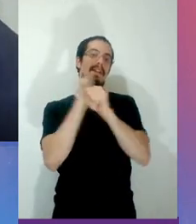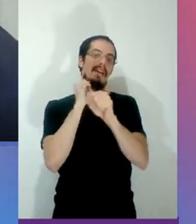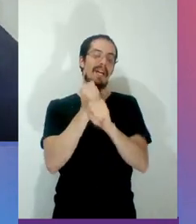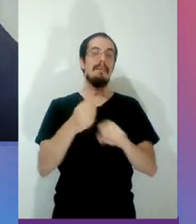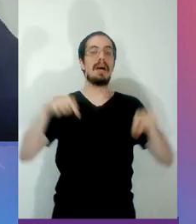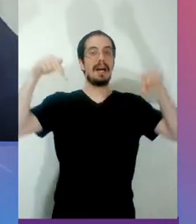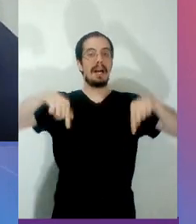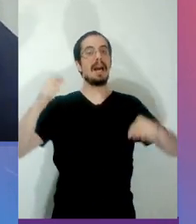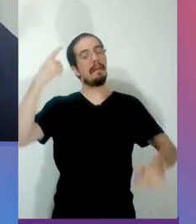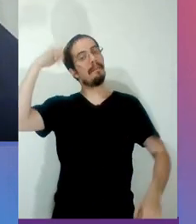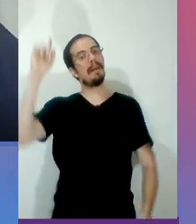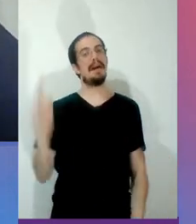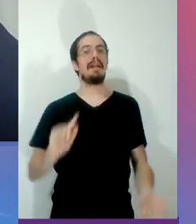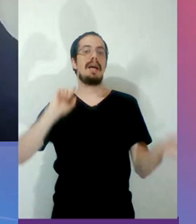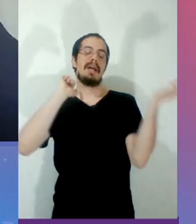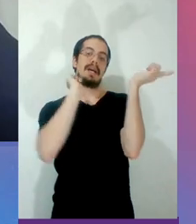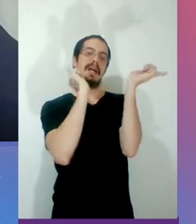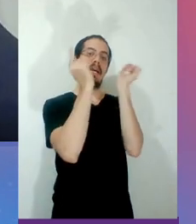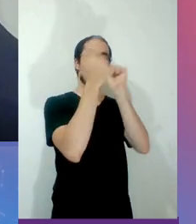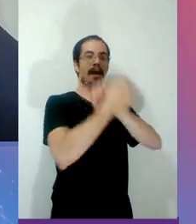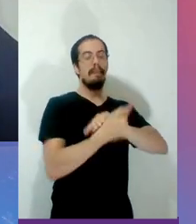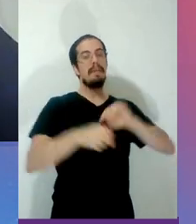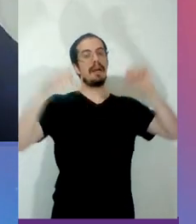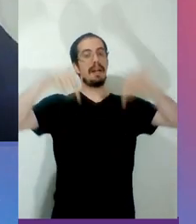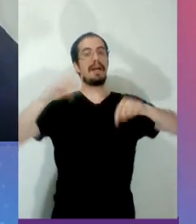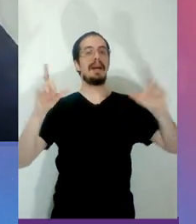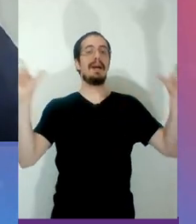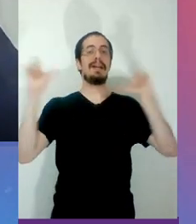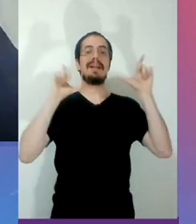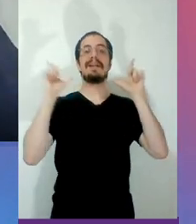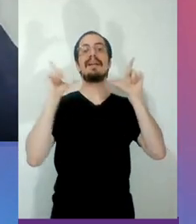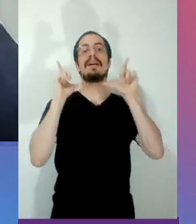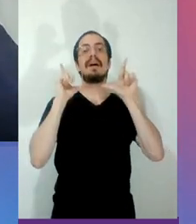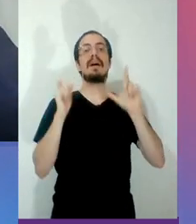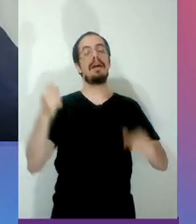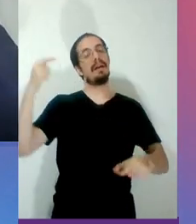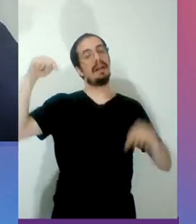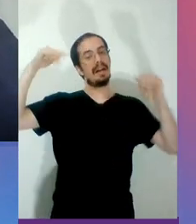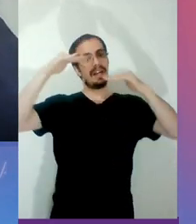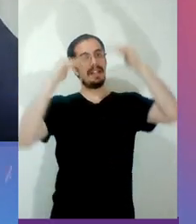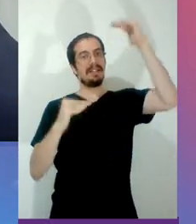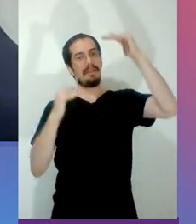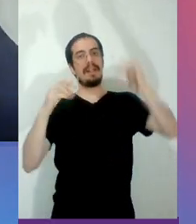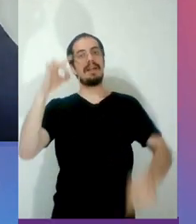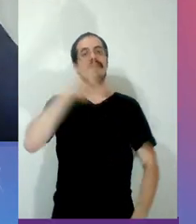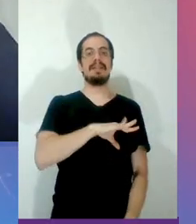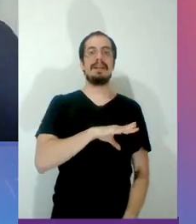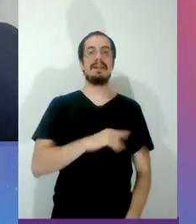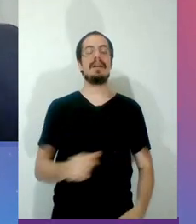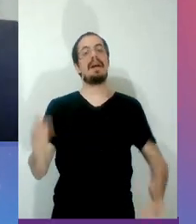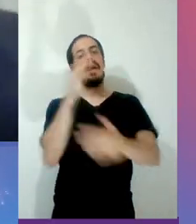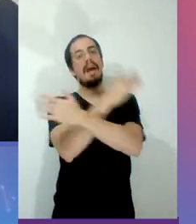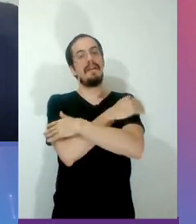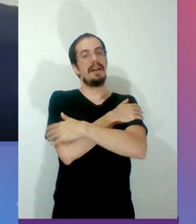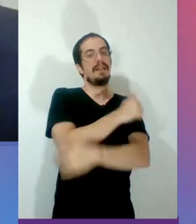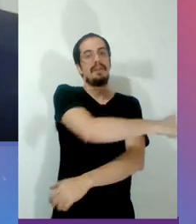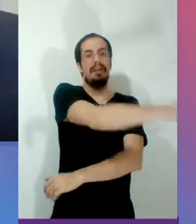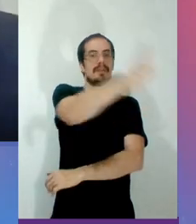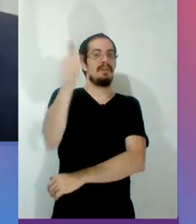un poco la cara que tiene la desigualdad en nuestro país. Un abrazo para todas.